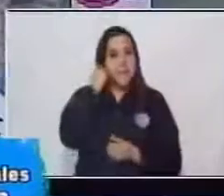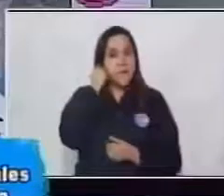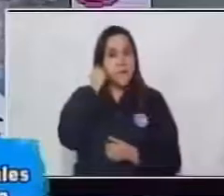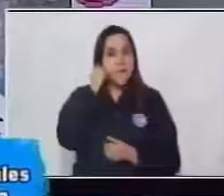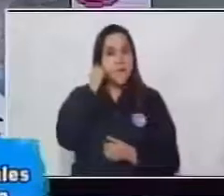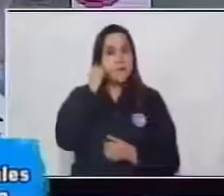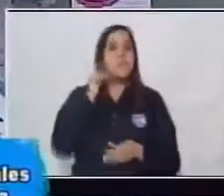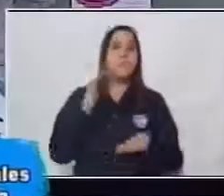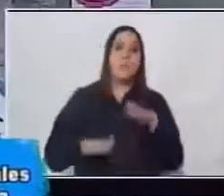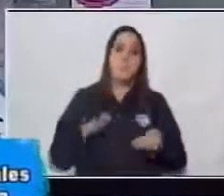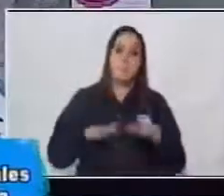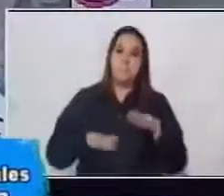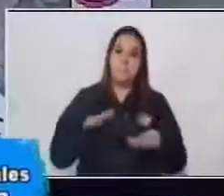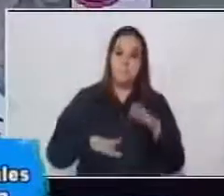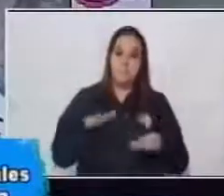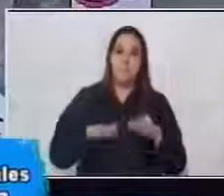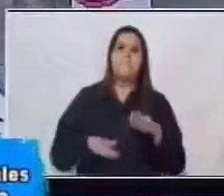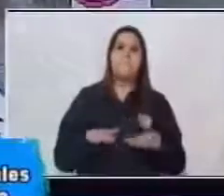fe?